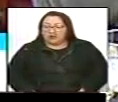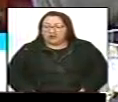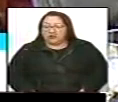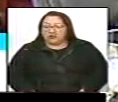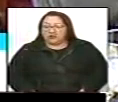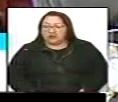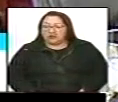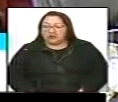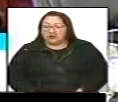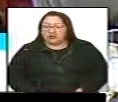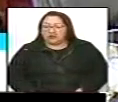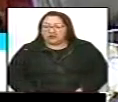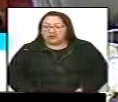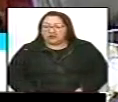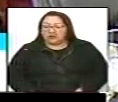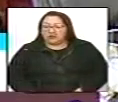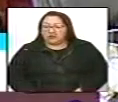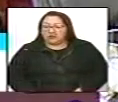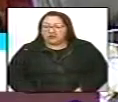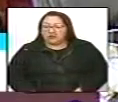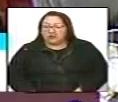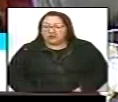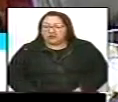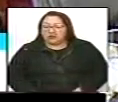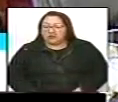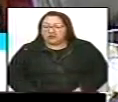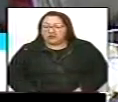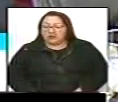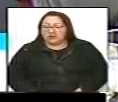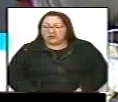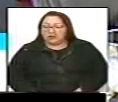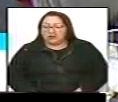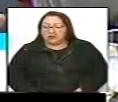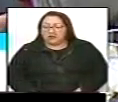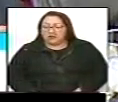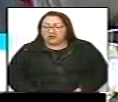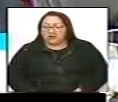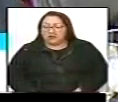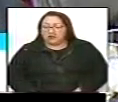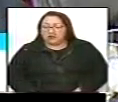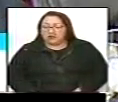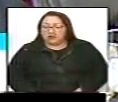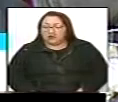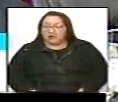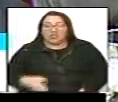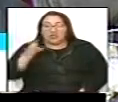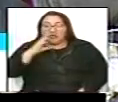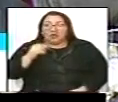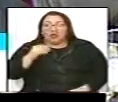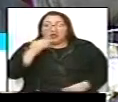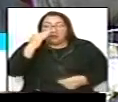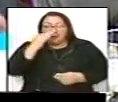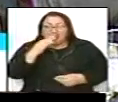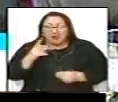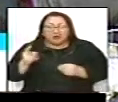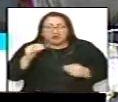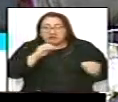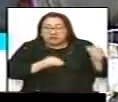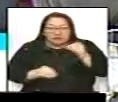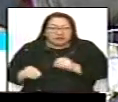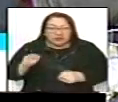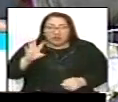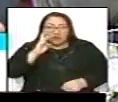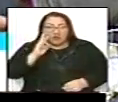Estamos buscando. Segunda interrupción. Gracias, presidente. Estamos buscando argucias reglamentarias, entre